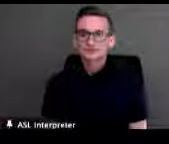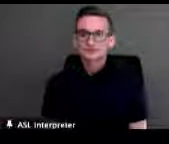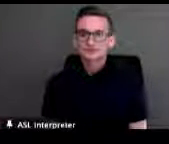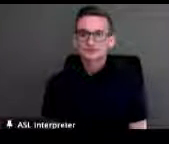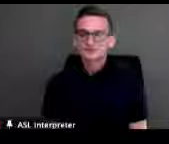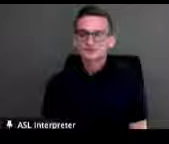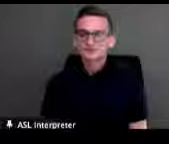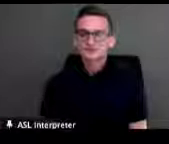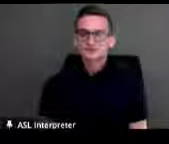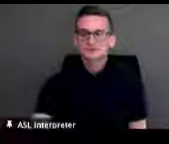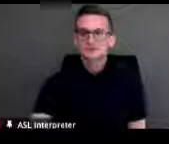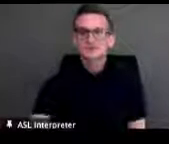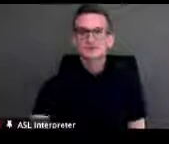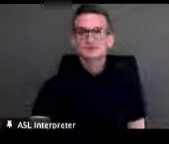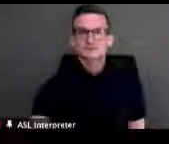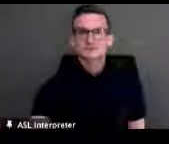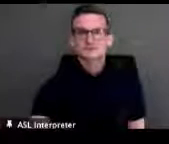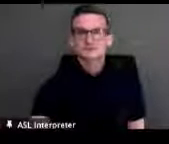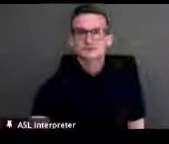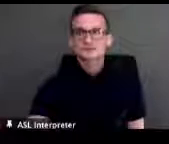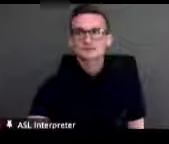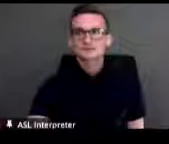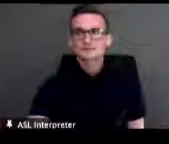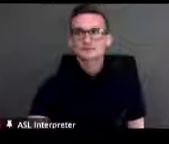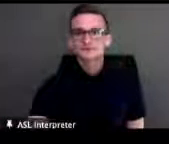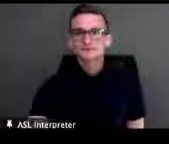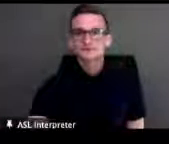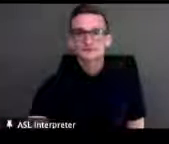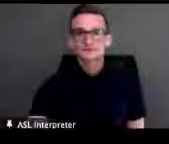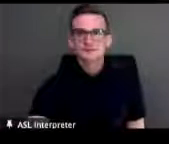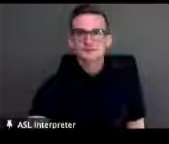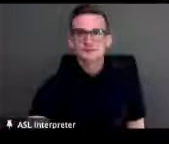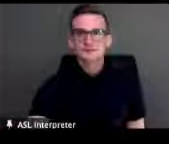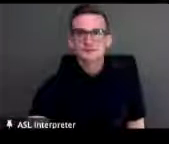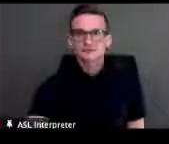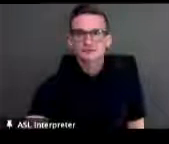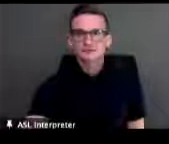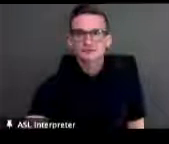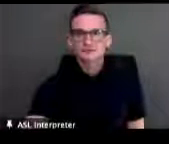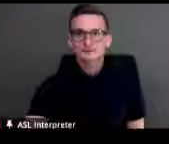los hispanohablantes, por favor, marquen al